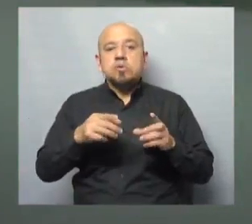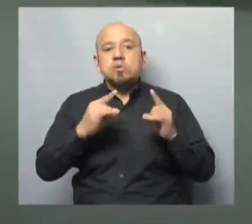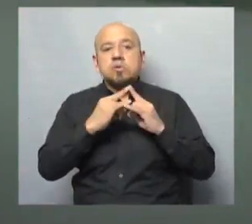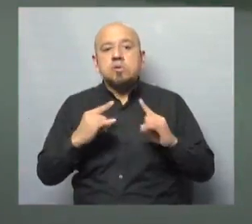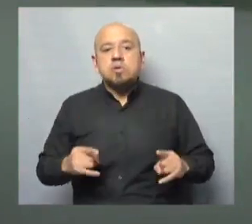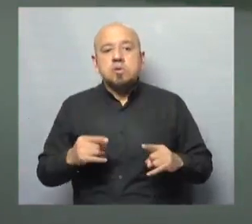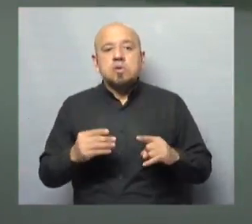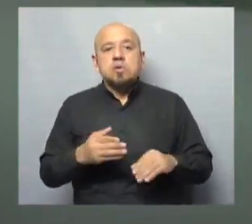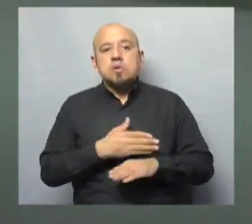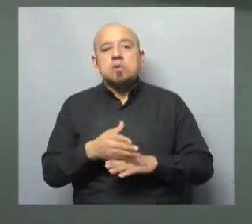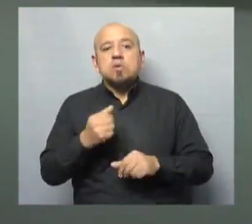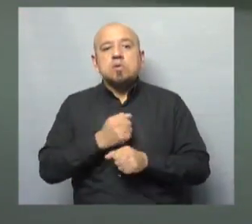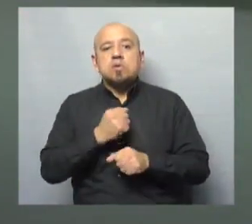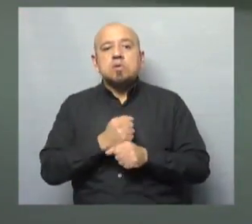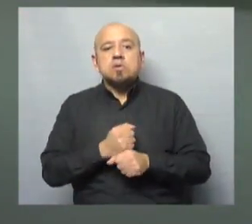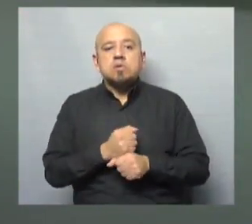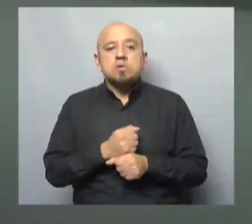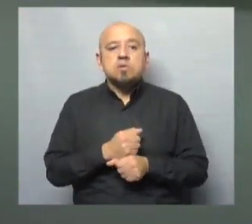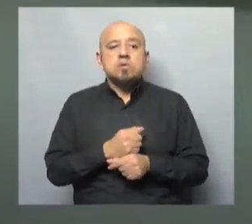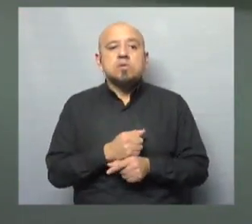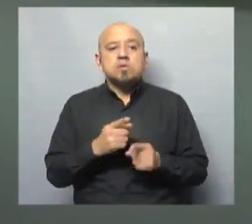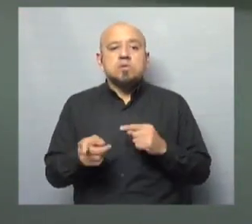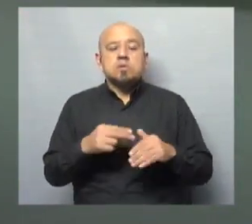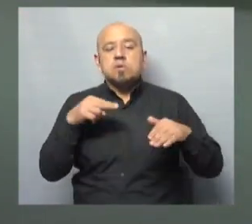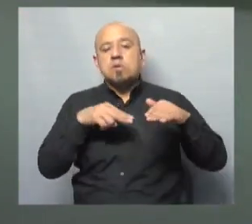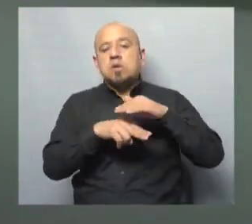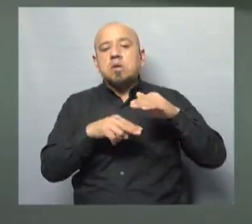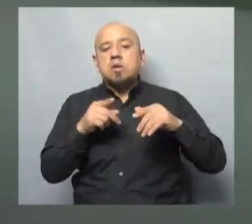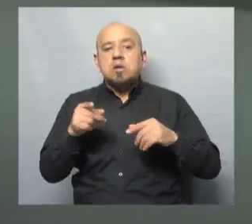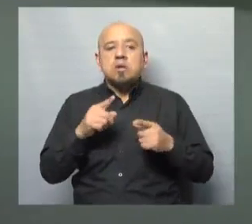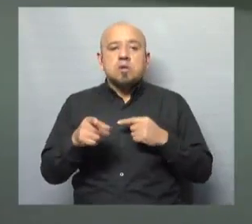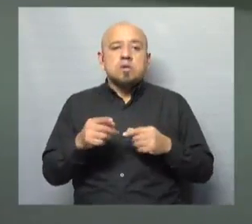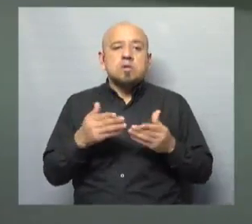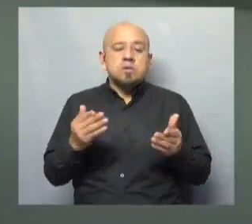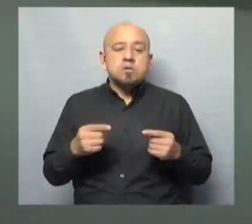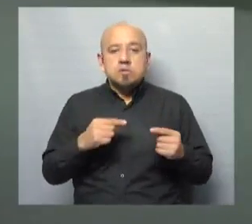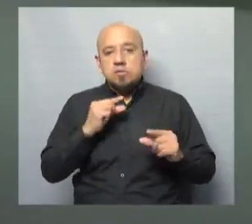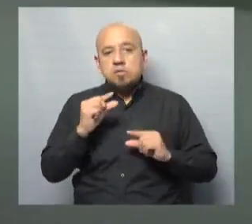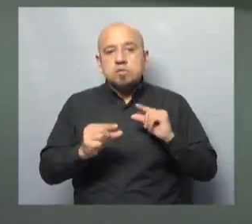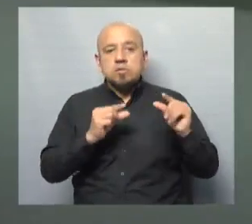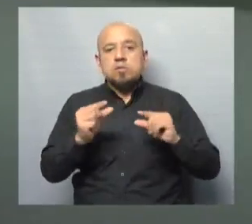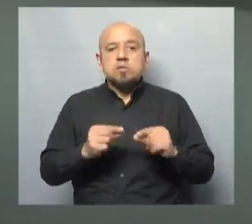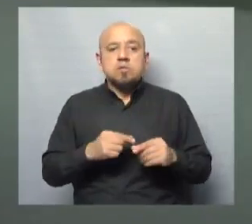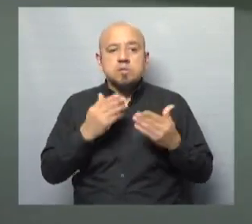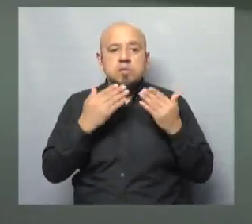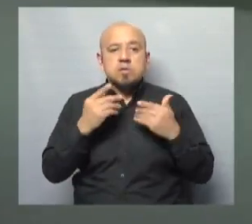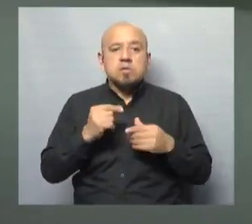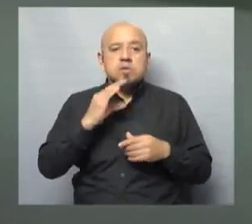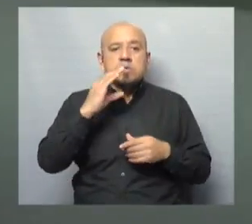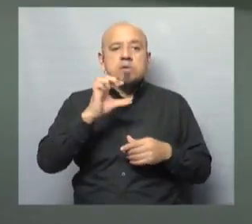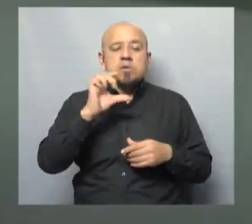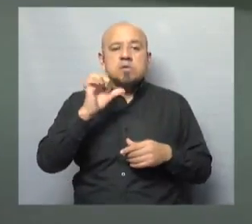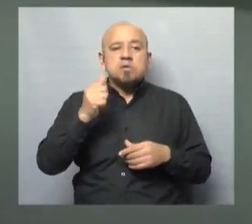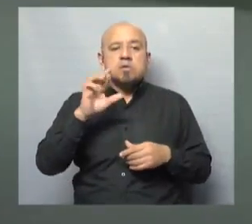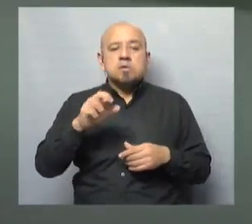lado de un alambrado donde trabajaba y la internación de otro que está lentamente recuperándose hablamos con césar rodríguez que es